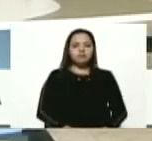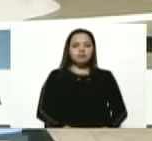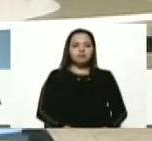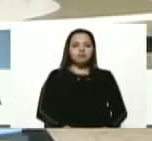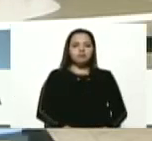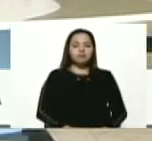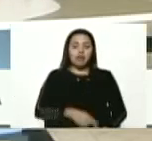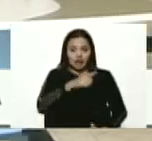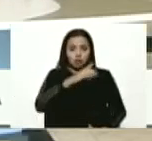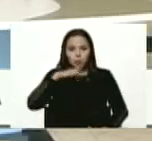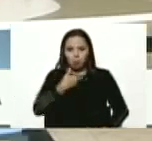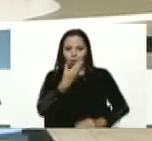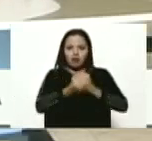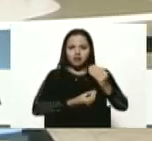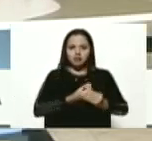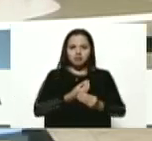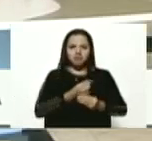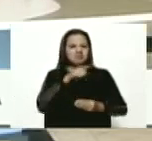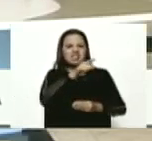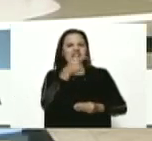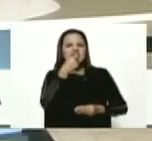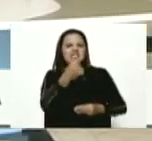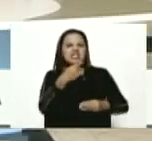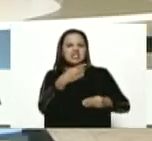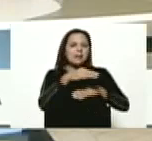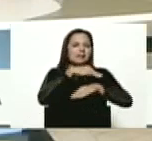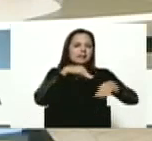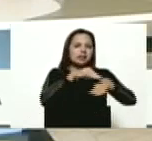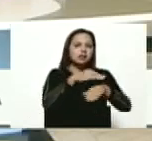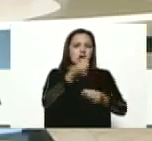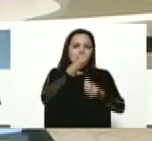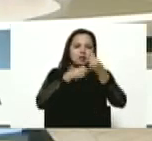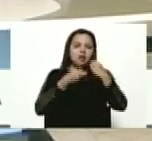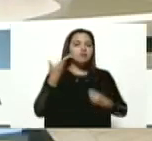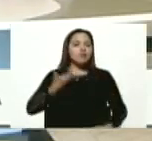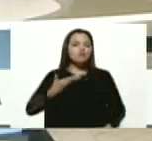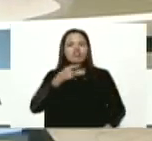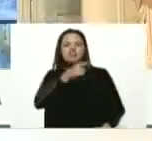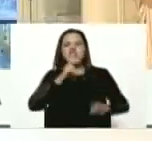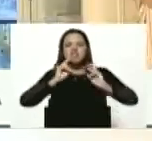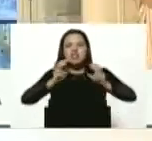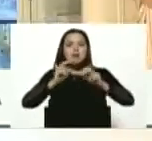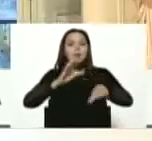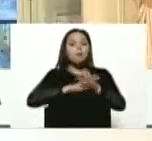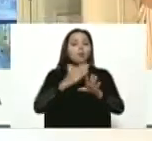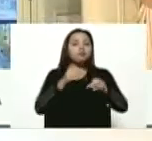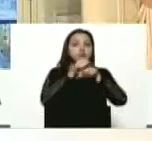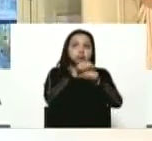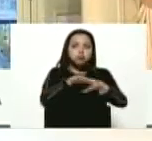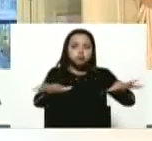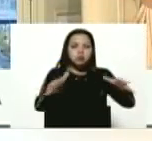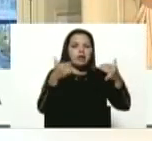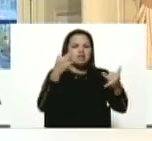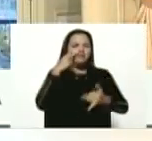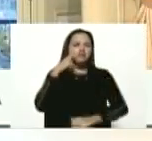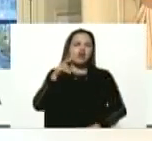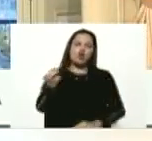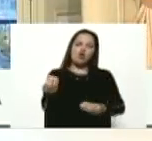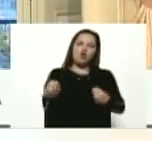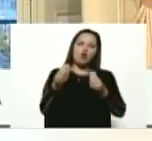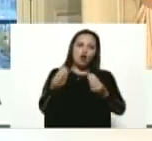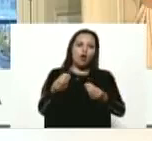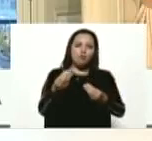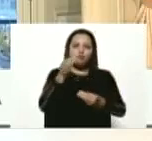es posible. ¿Qué dice Castro Soteldo? Un comentarito sobre esto, tan importante que es, porque es la expansión. Ya vamos a ver la